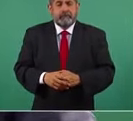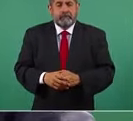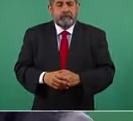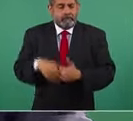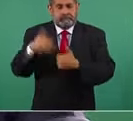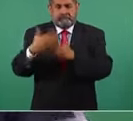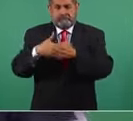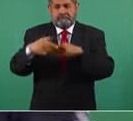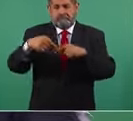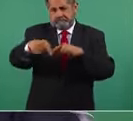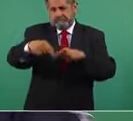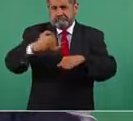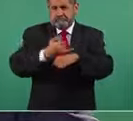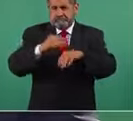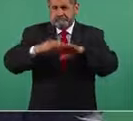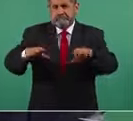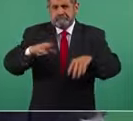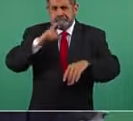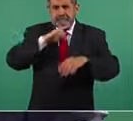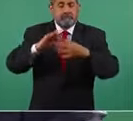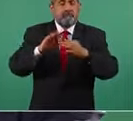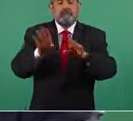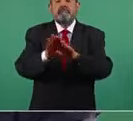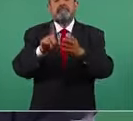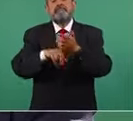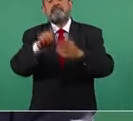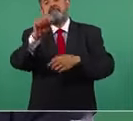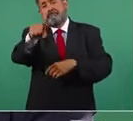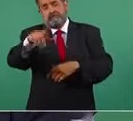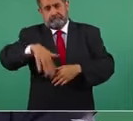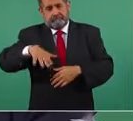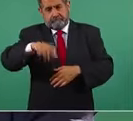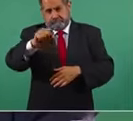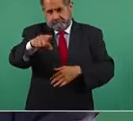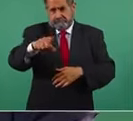Pronto vamos a informarles que tiene que ver lo mismo